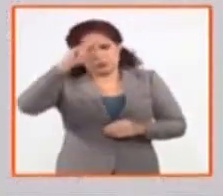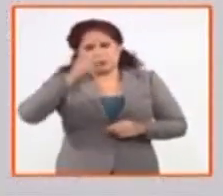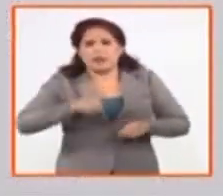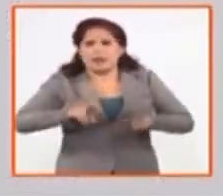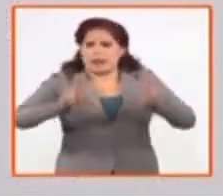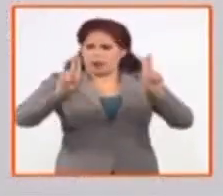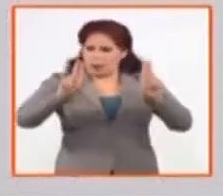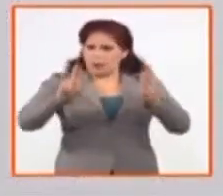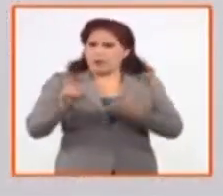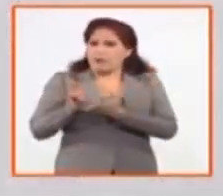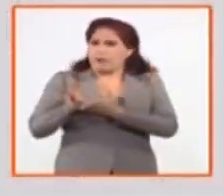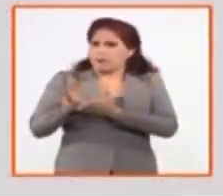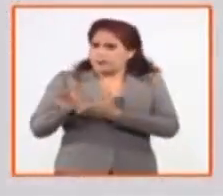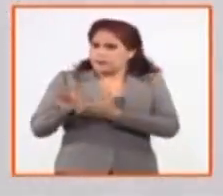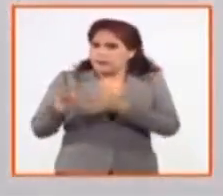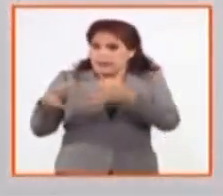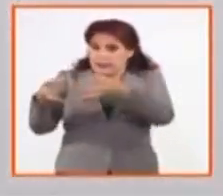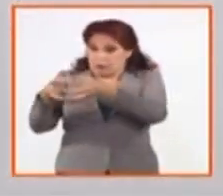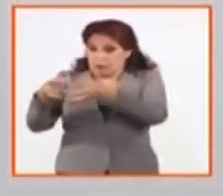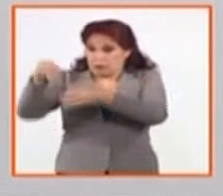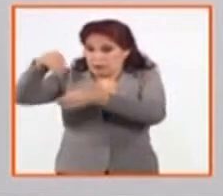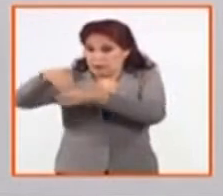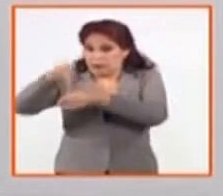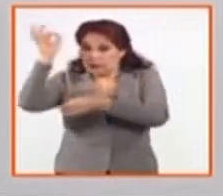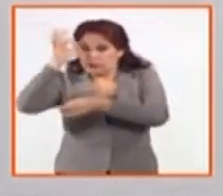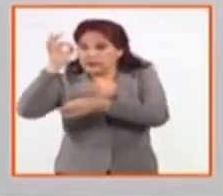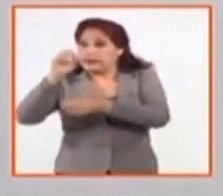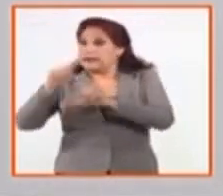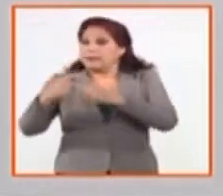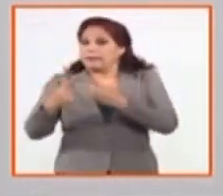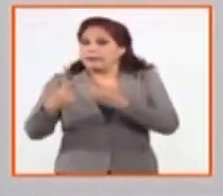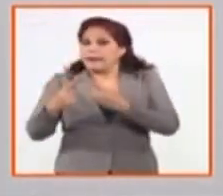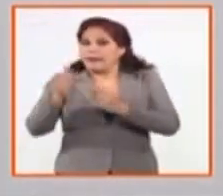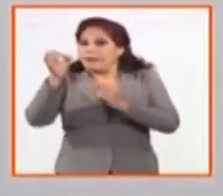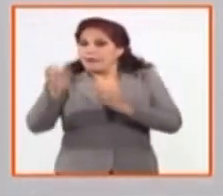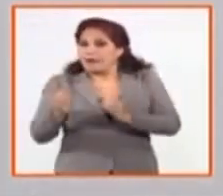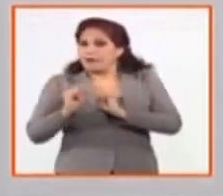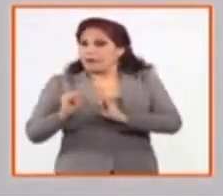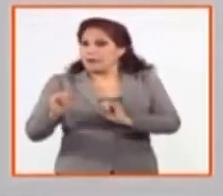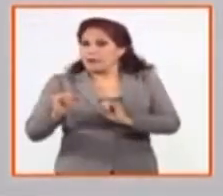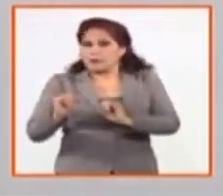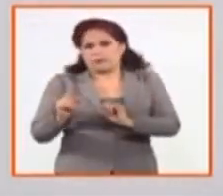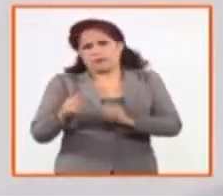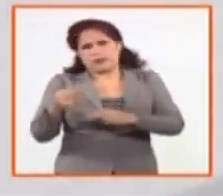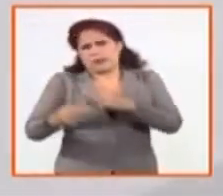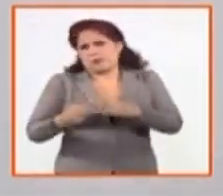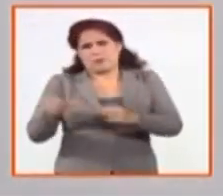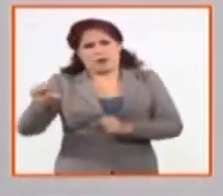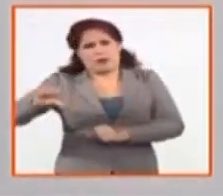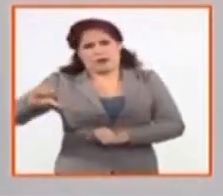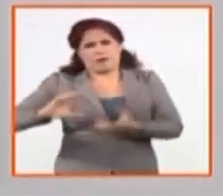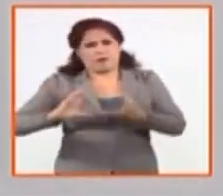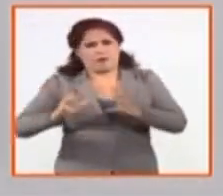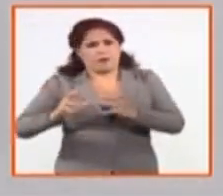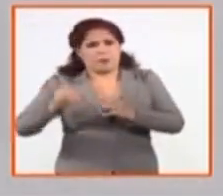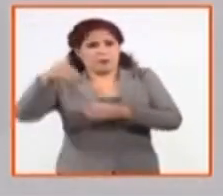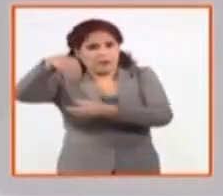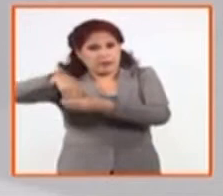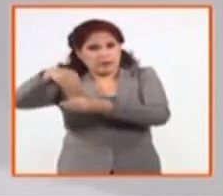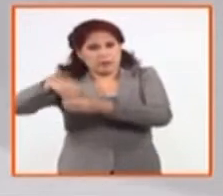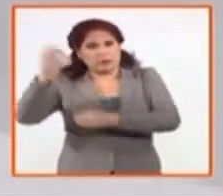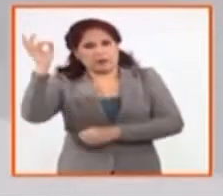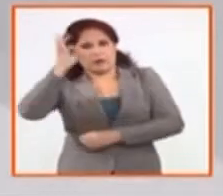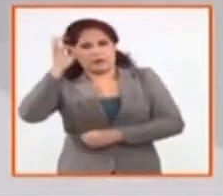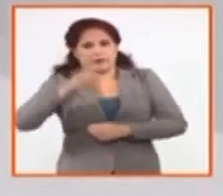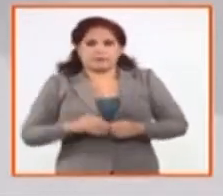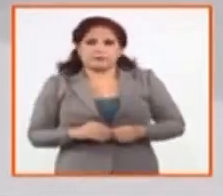esto no quiere decir que ahora no sea manipulado por la forma en que se hizo. Pero de todas maneras lo iban